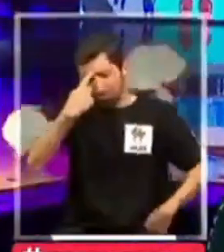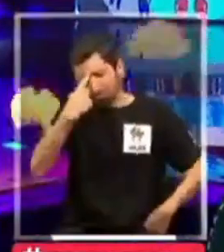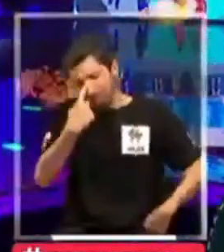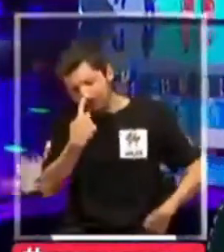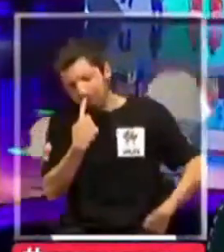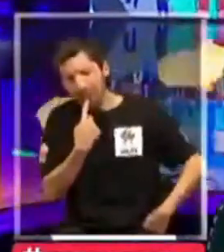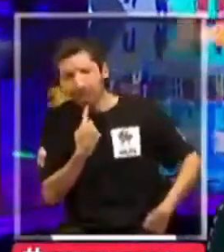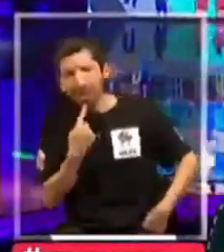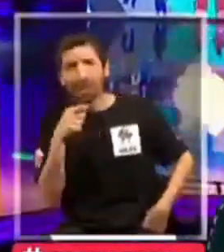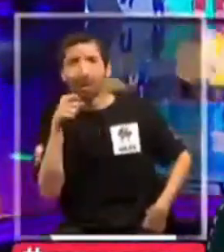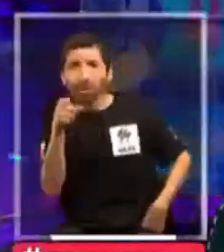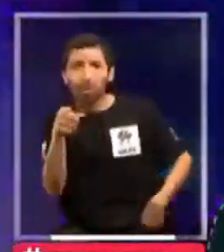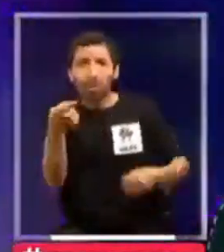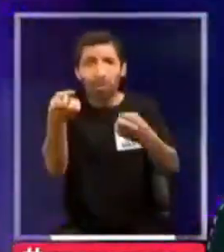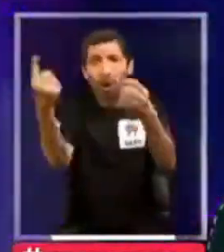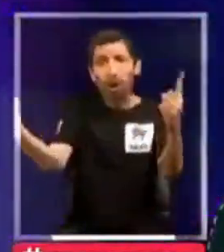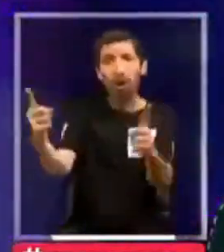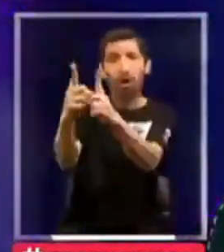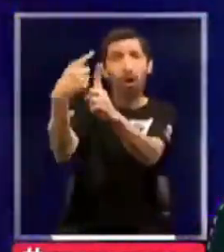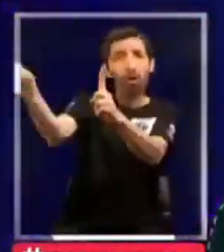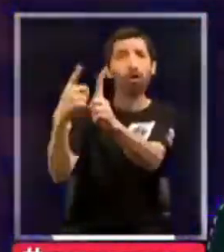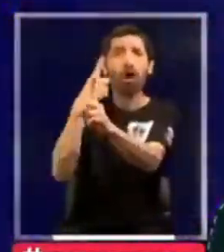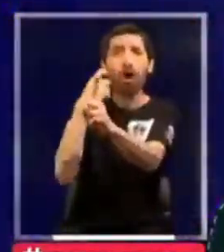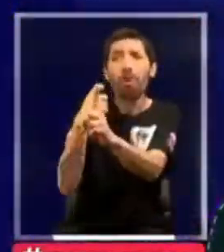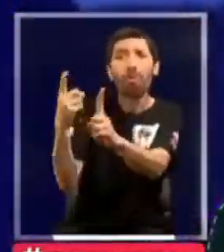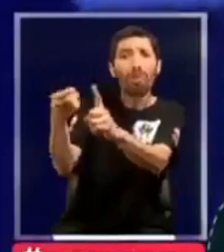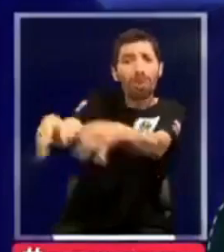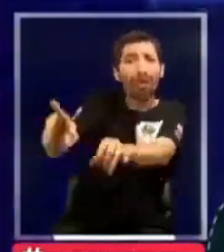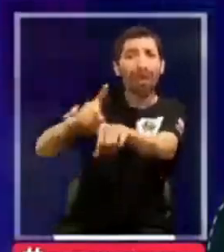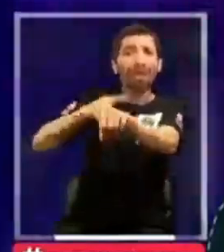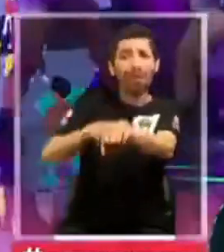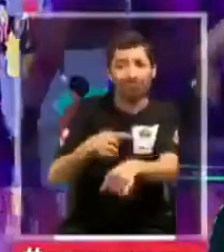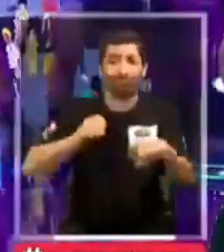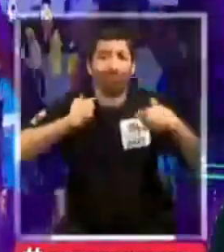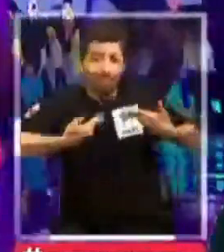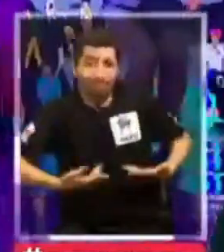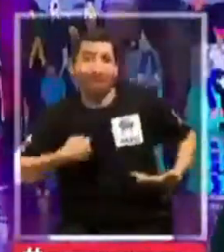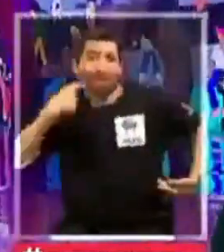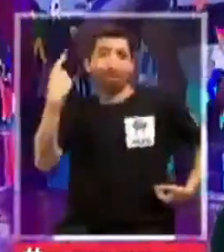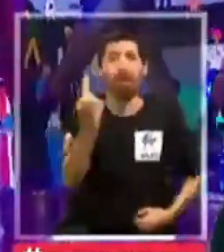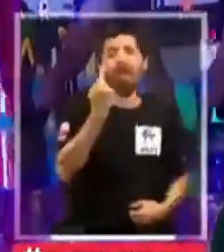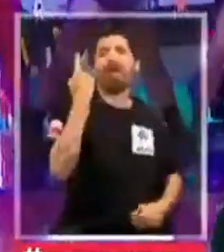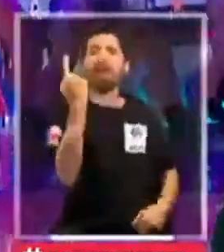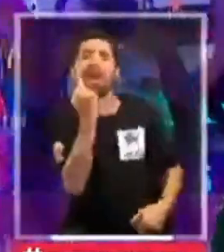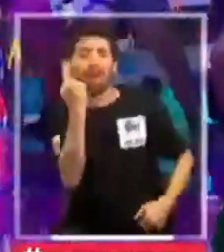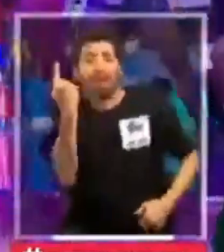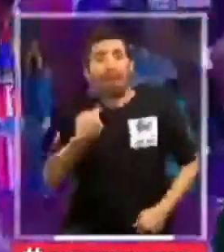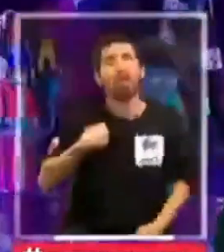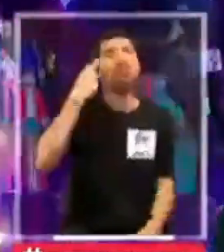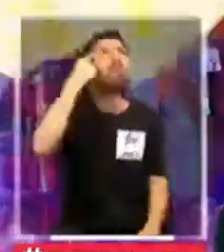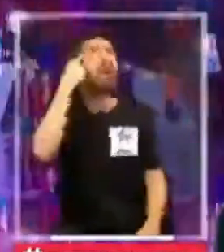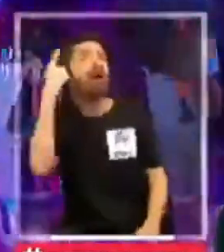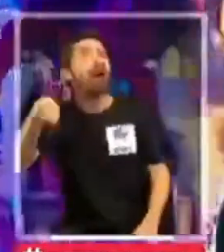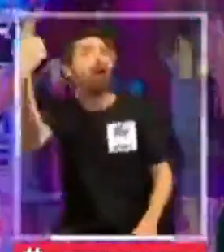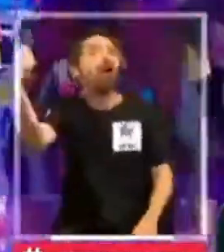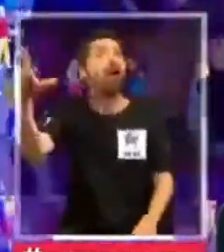tú partiendo el tiempo con él. Ya que estoy ultra solo pensando en